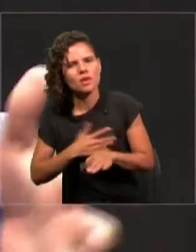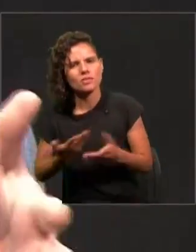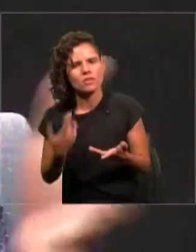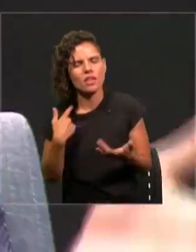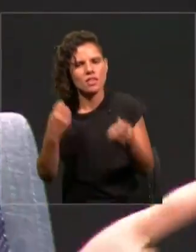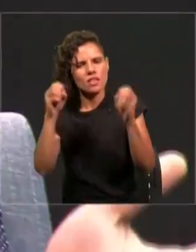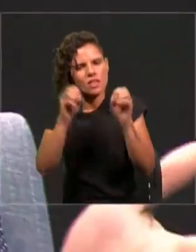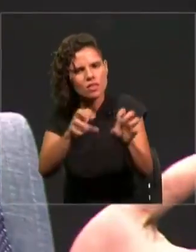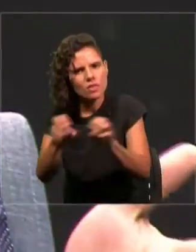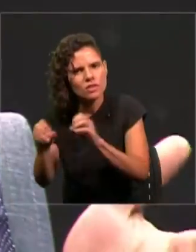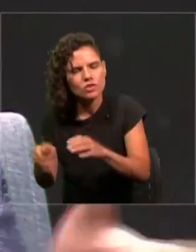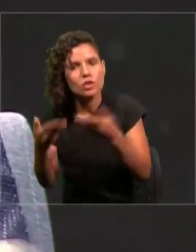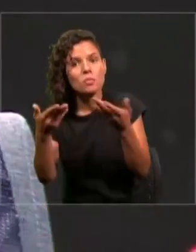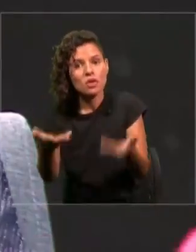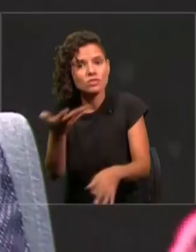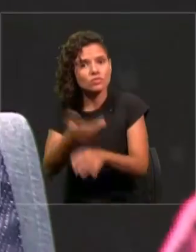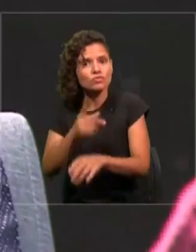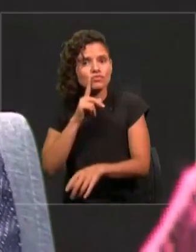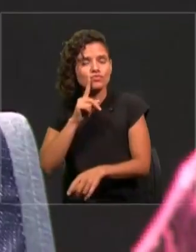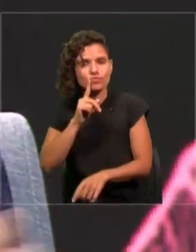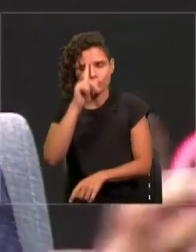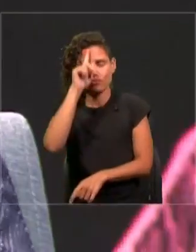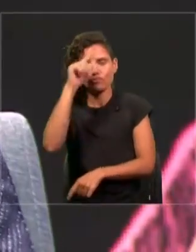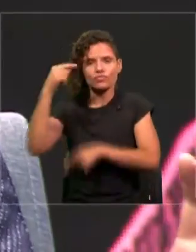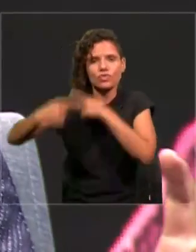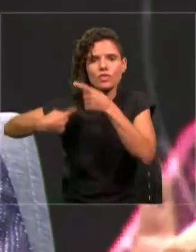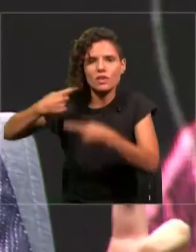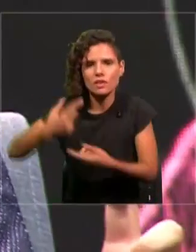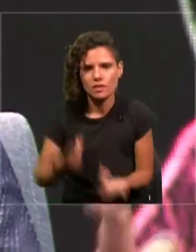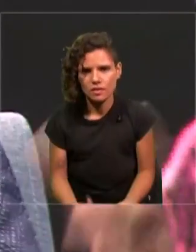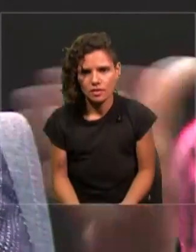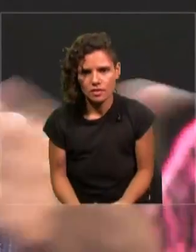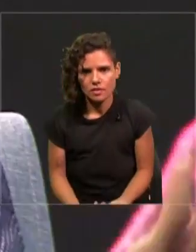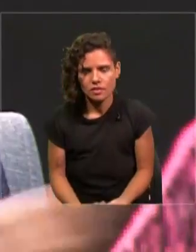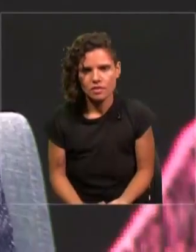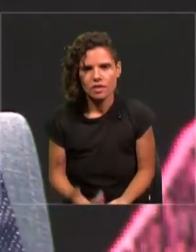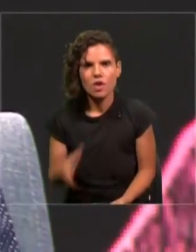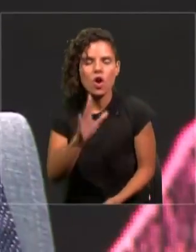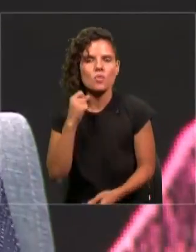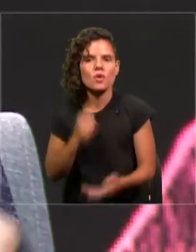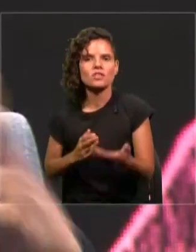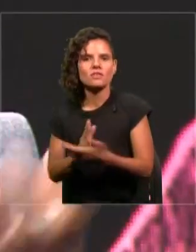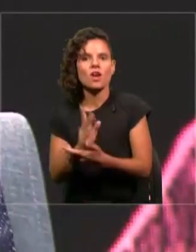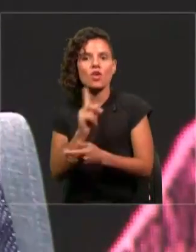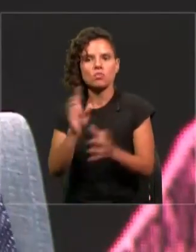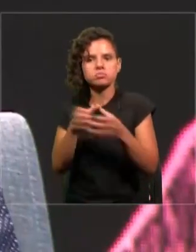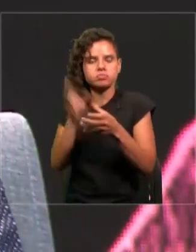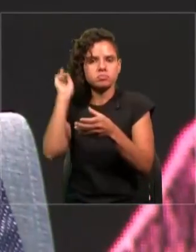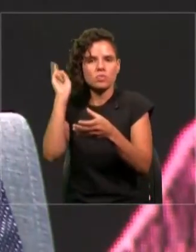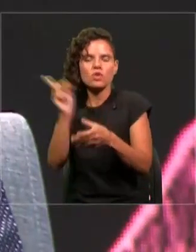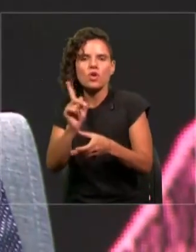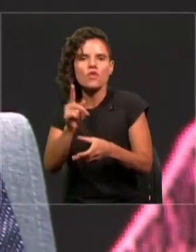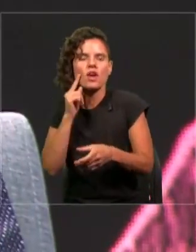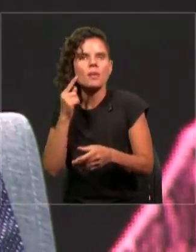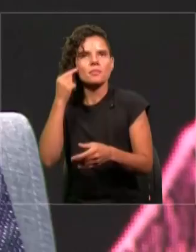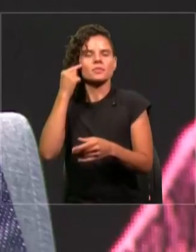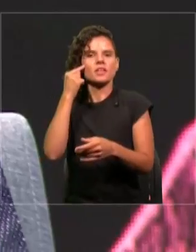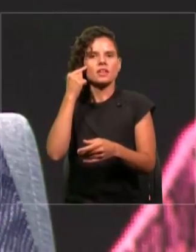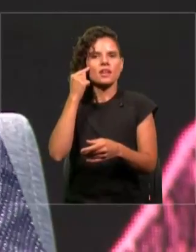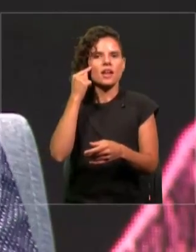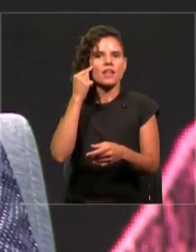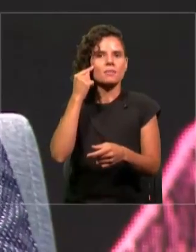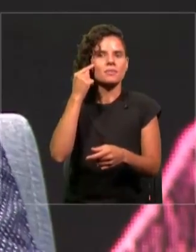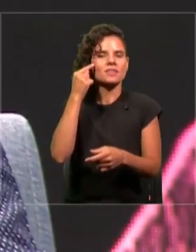eso eran las tradiciones y costumbres. Se partía de un principio que no es de la población original, lo va a tomar de a partir de los pensadores